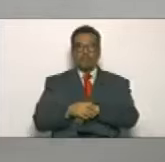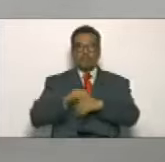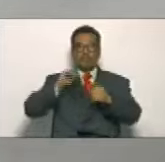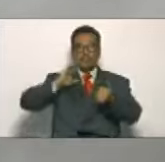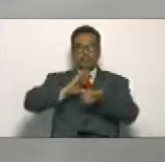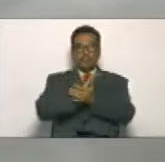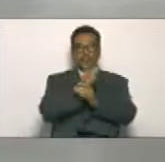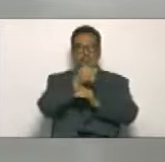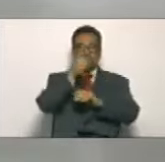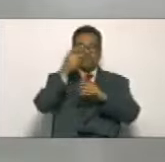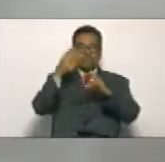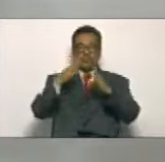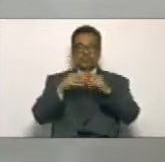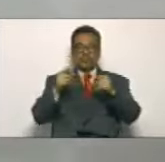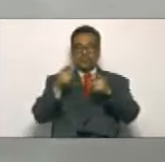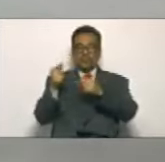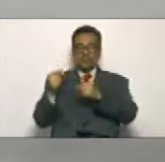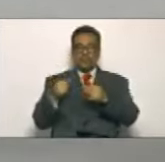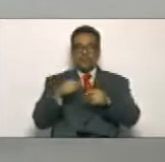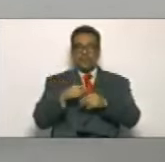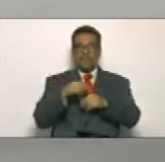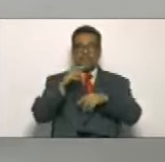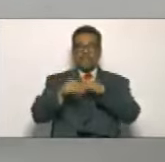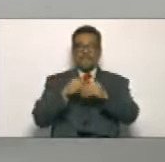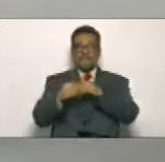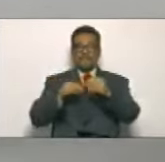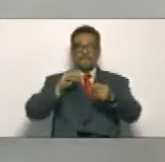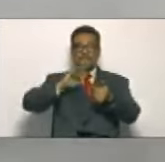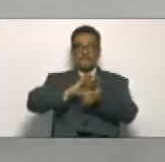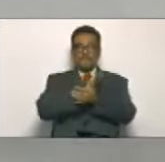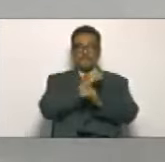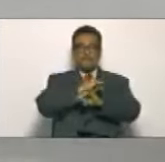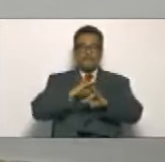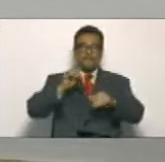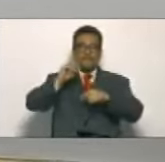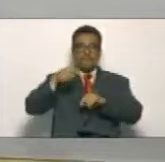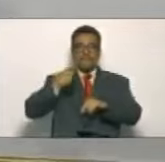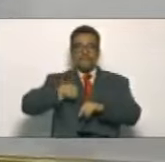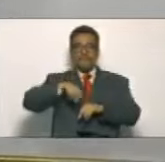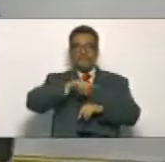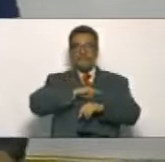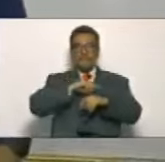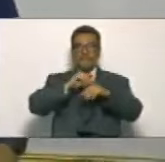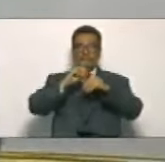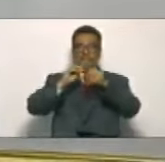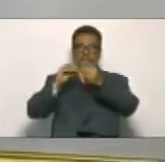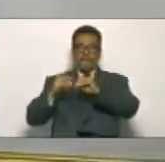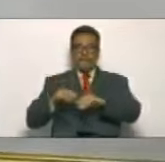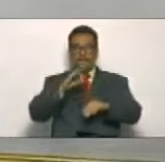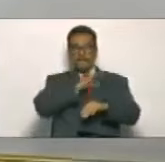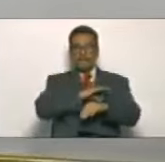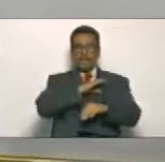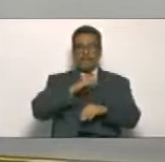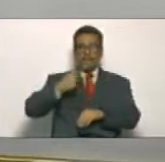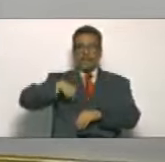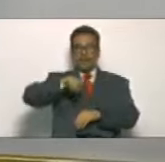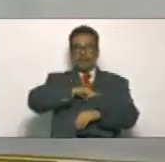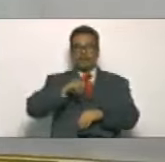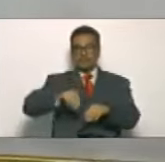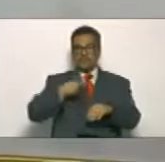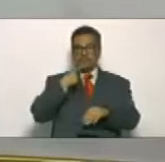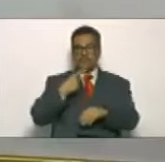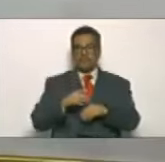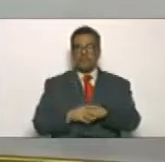Destruir el aparato económico para así derrotar, destruir también nuestro modelo social. Hoy nosotros podemos